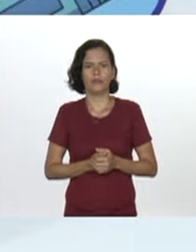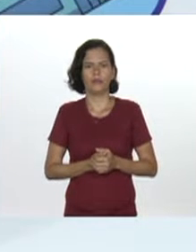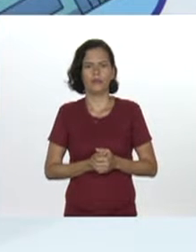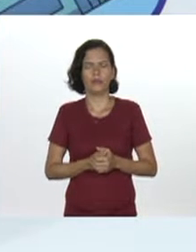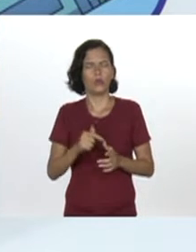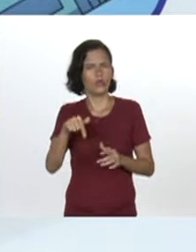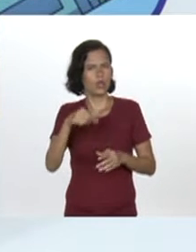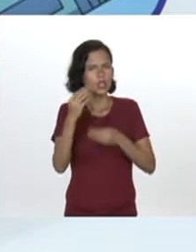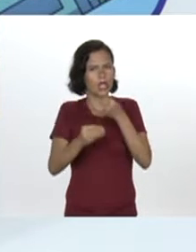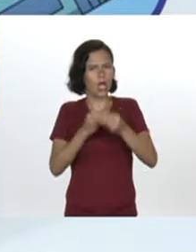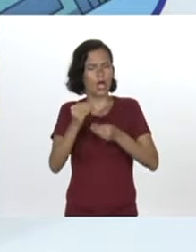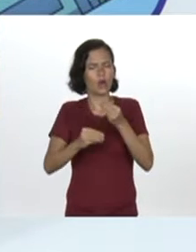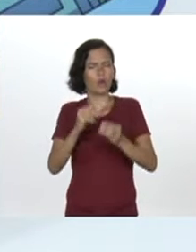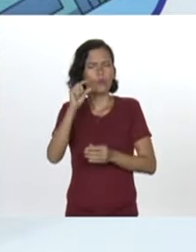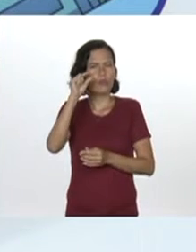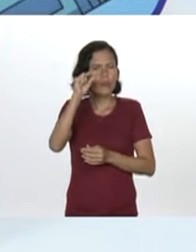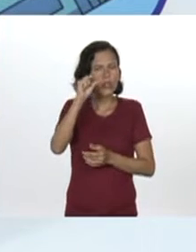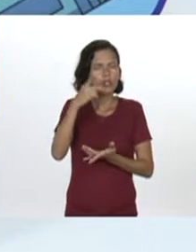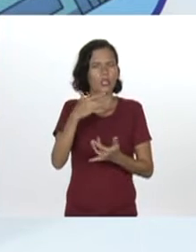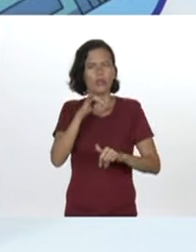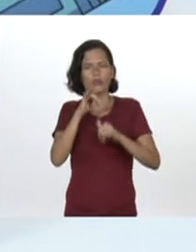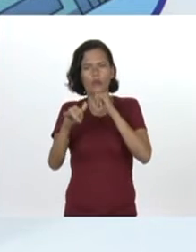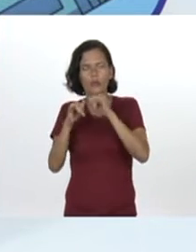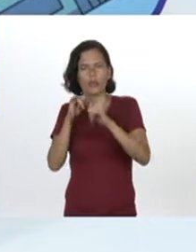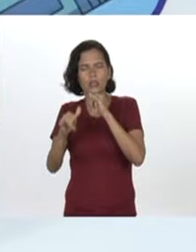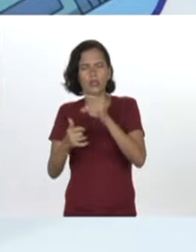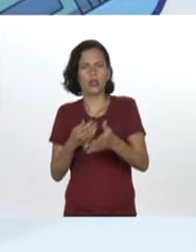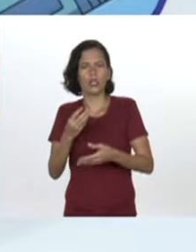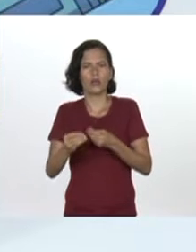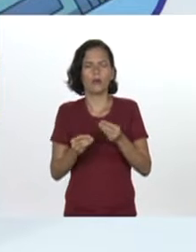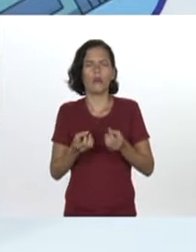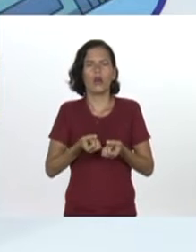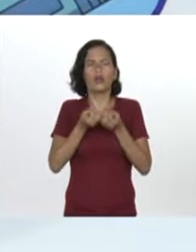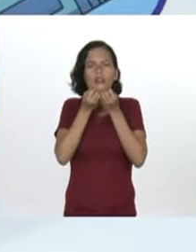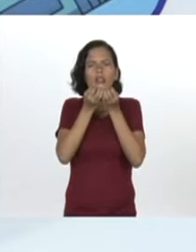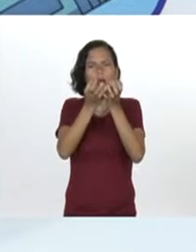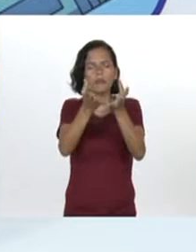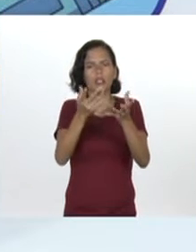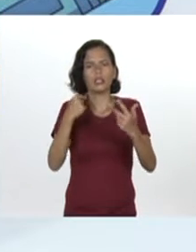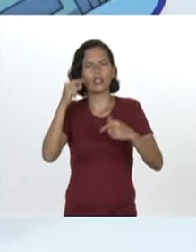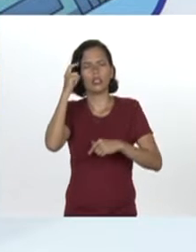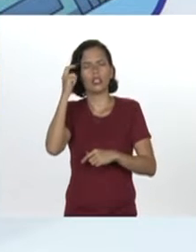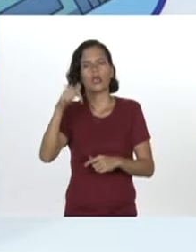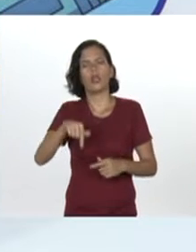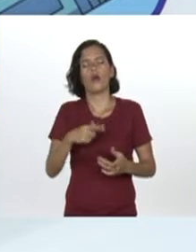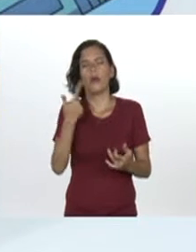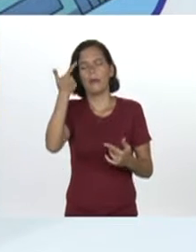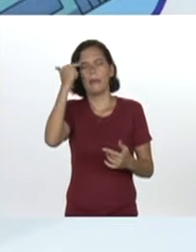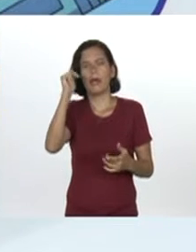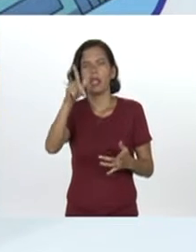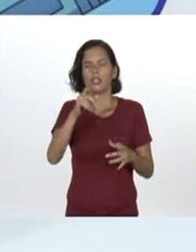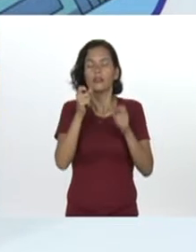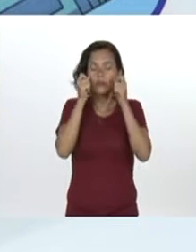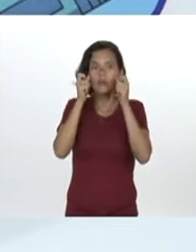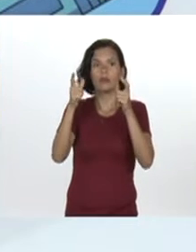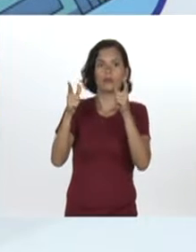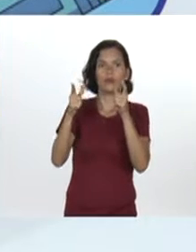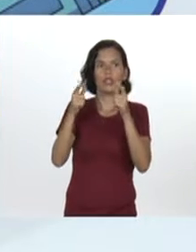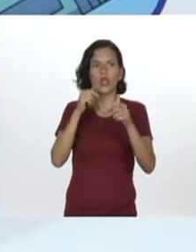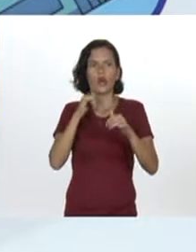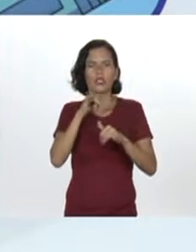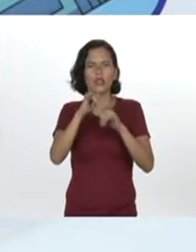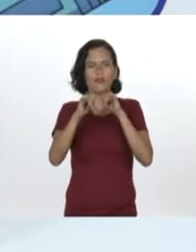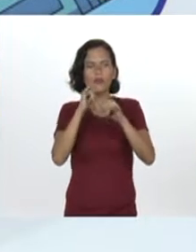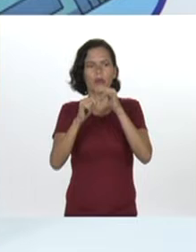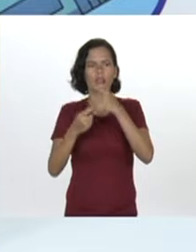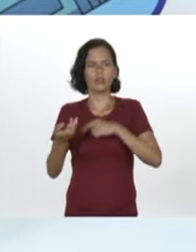un pequeñito abreboca del contenido que vamos a llegar, que te vamos a transmitir el día de hoy, para que te actives con esta información que